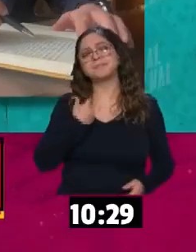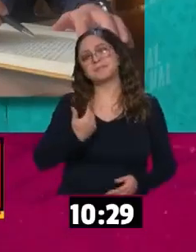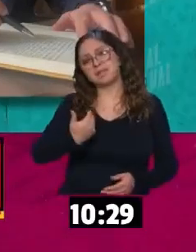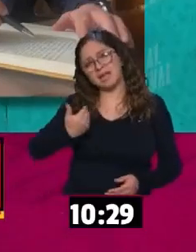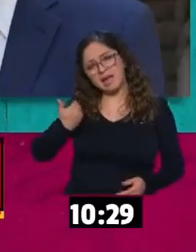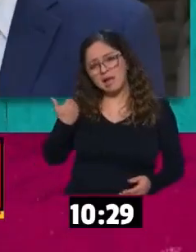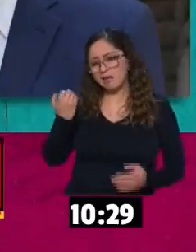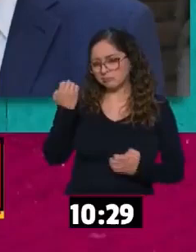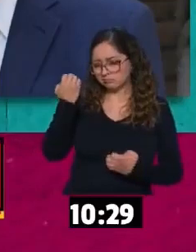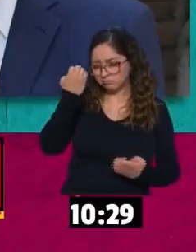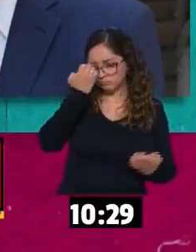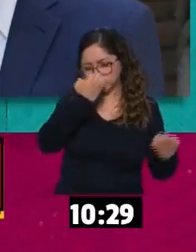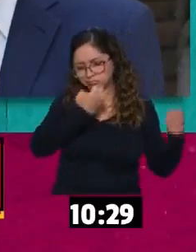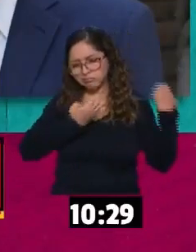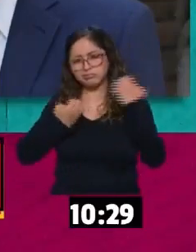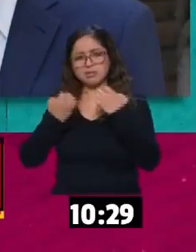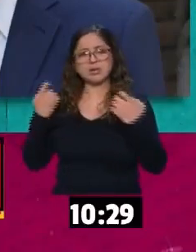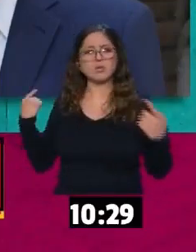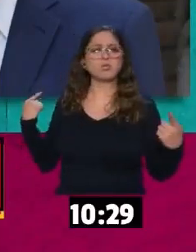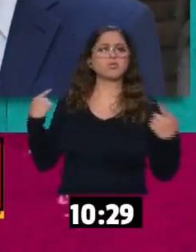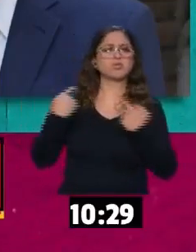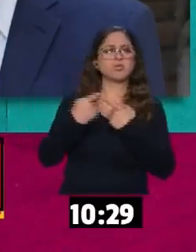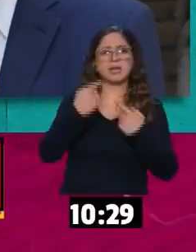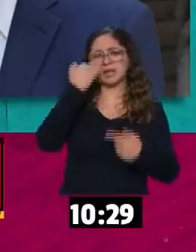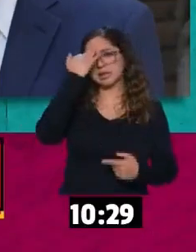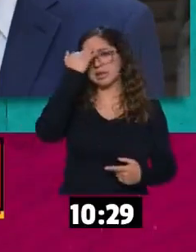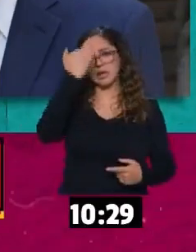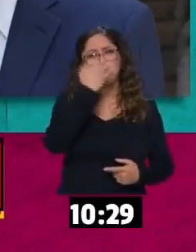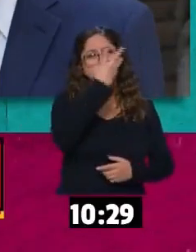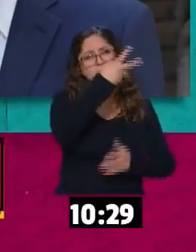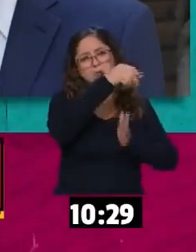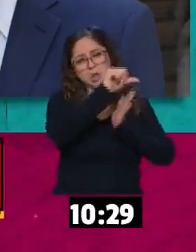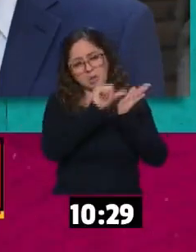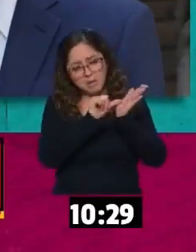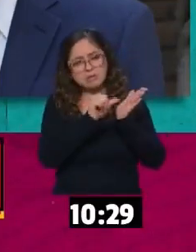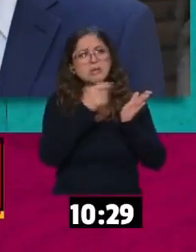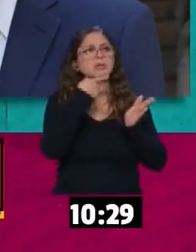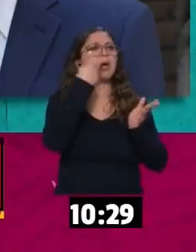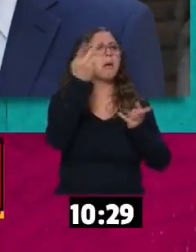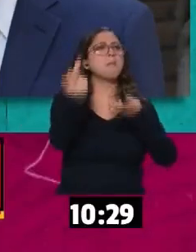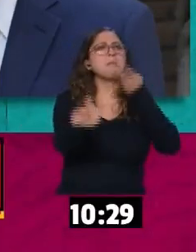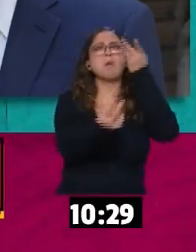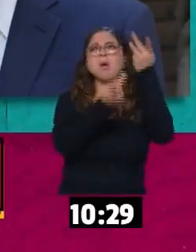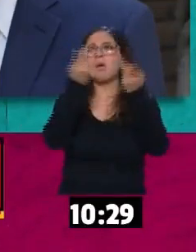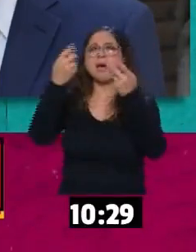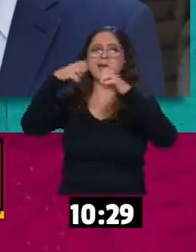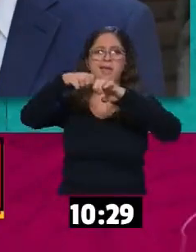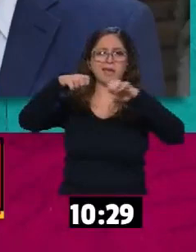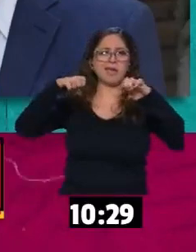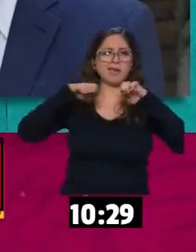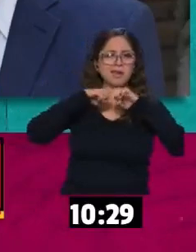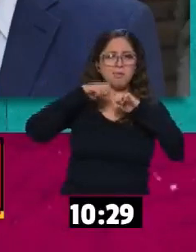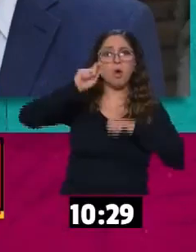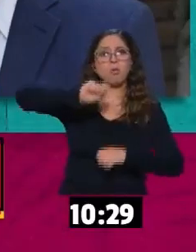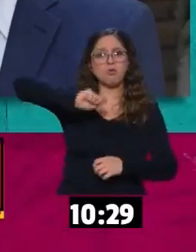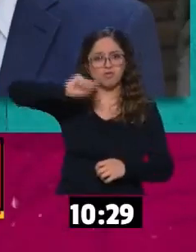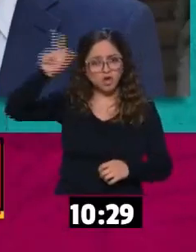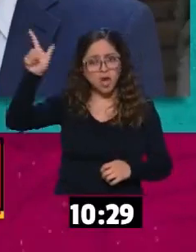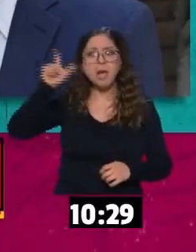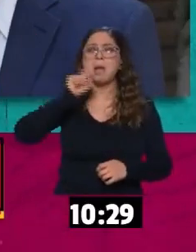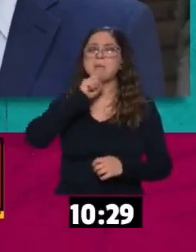e informamos durante 4 meses. Pedimos a grupos profesionales, a asociaciones civiles,